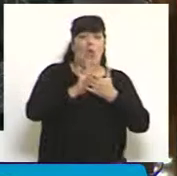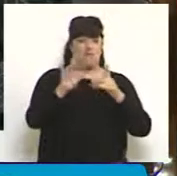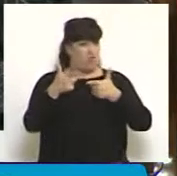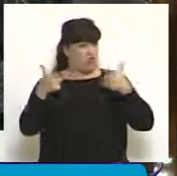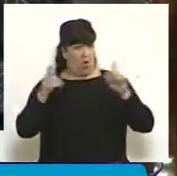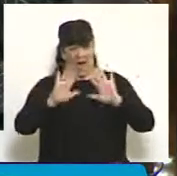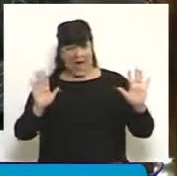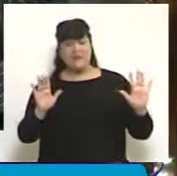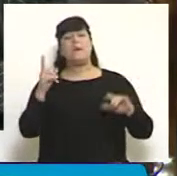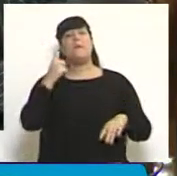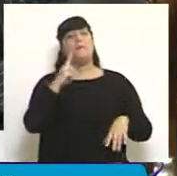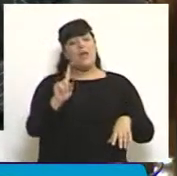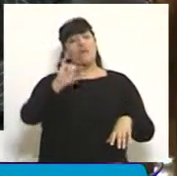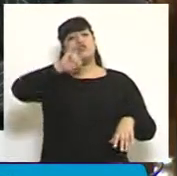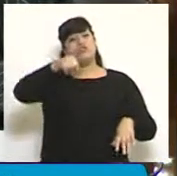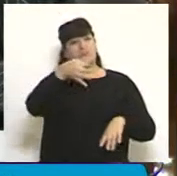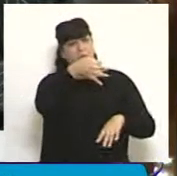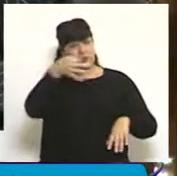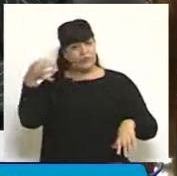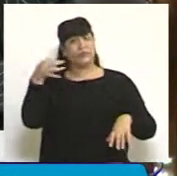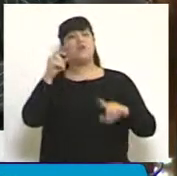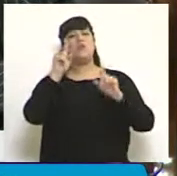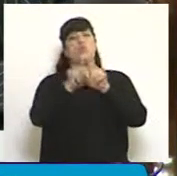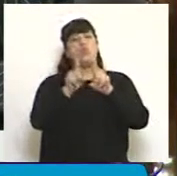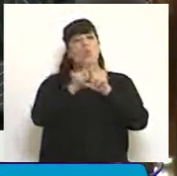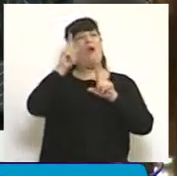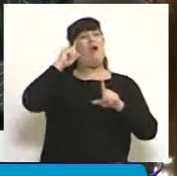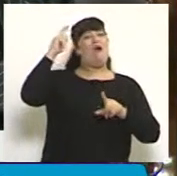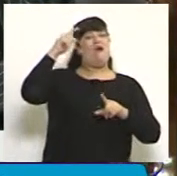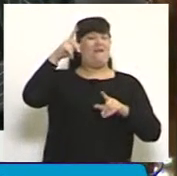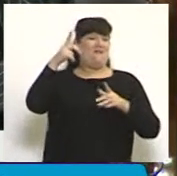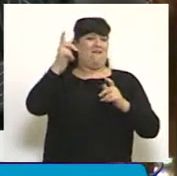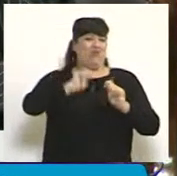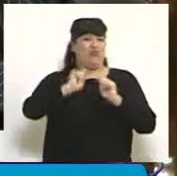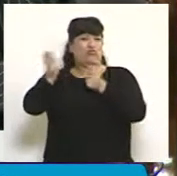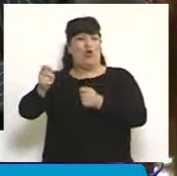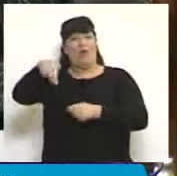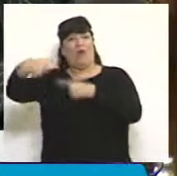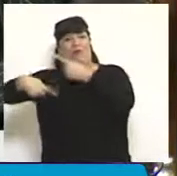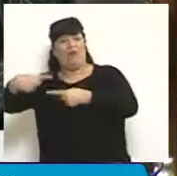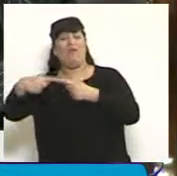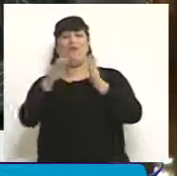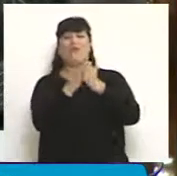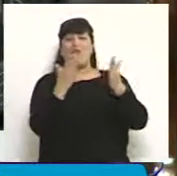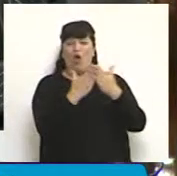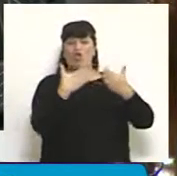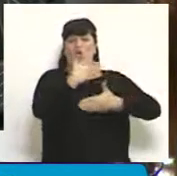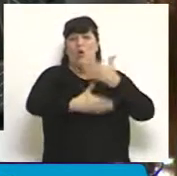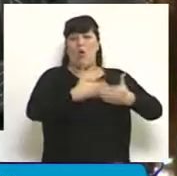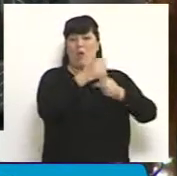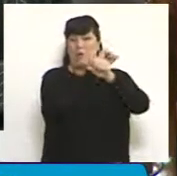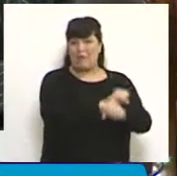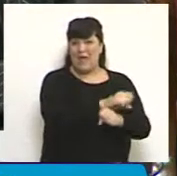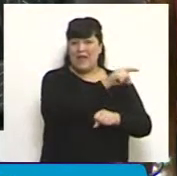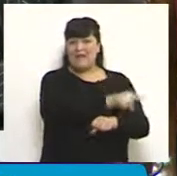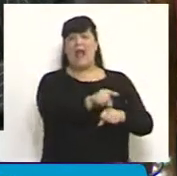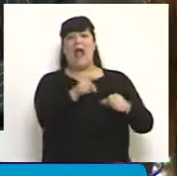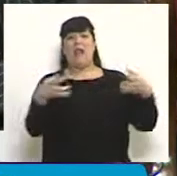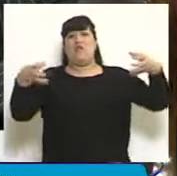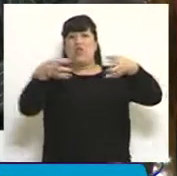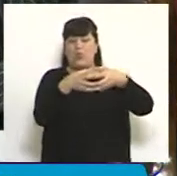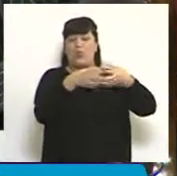Pero sí es cierto que tanto subrogancia como las modificaciones al Código Penal no fueron motivo de tratamiento en la